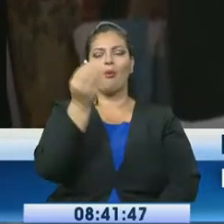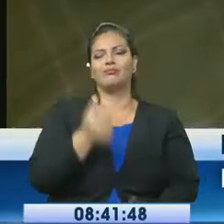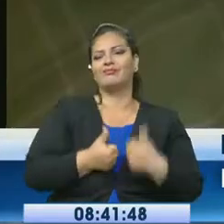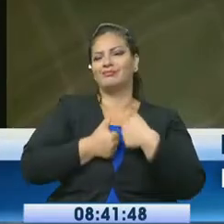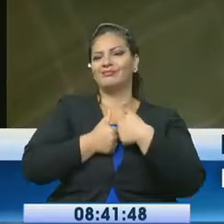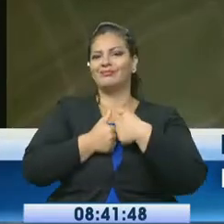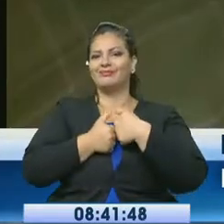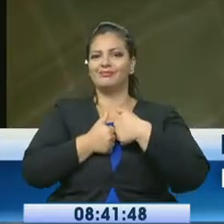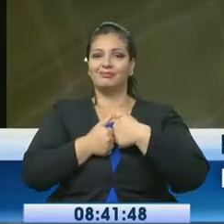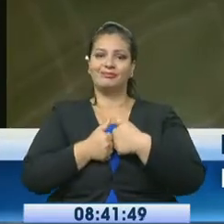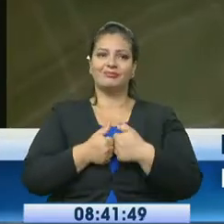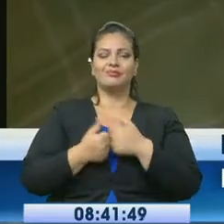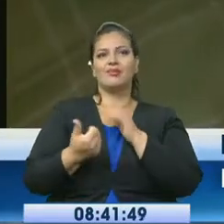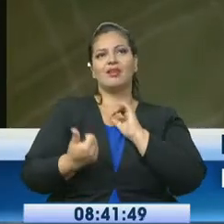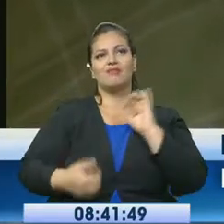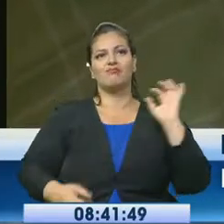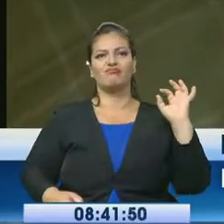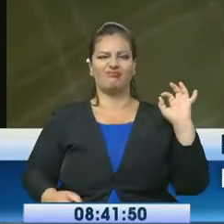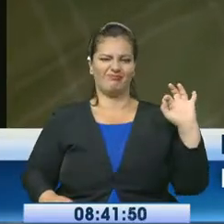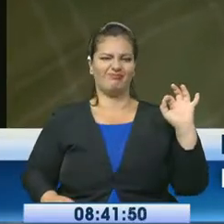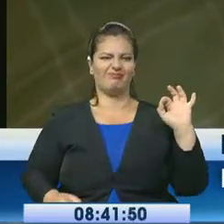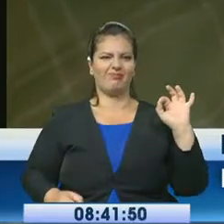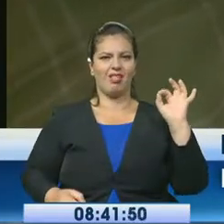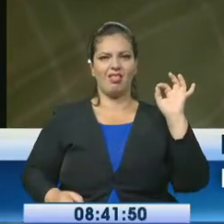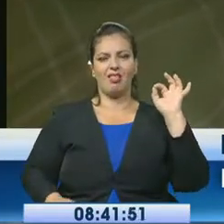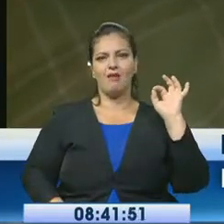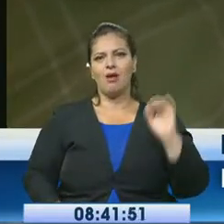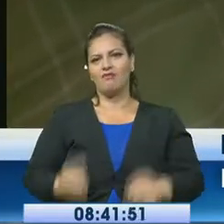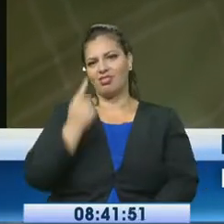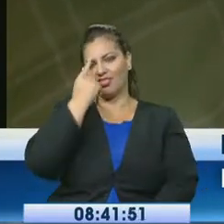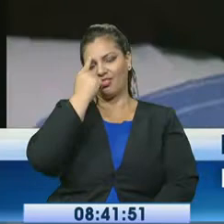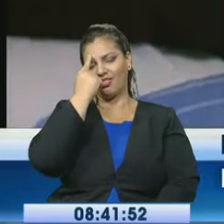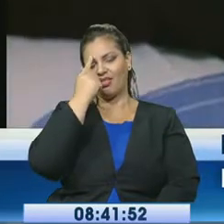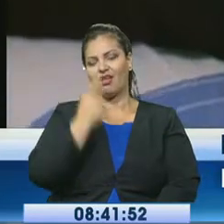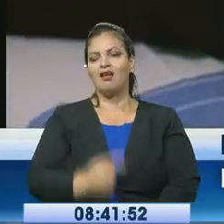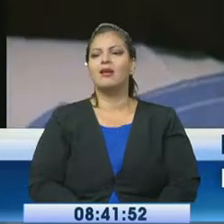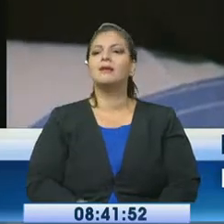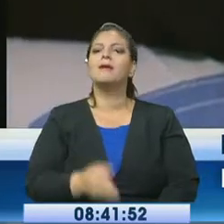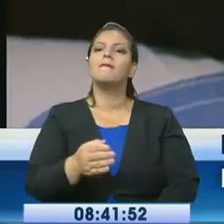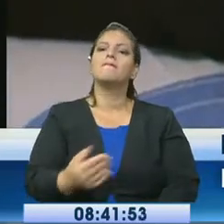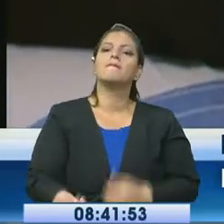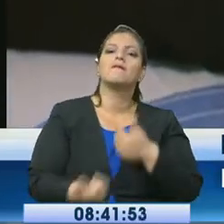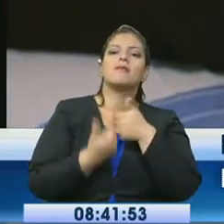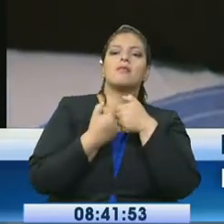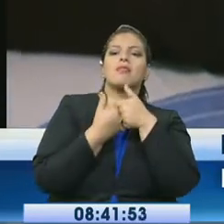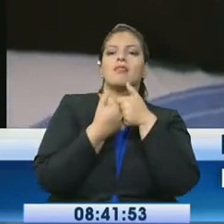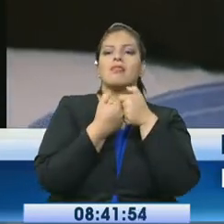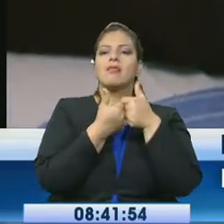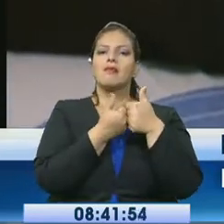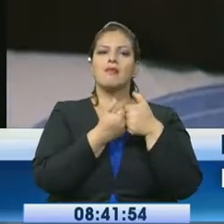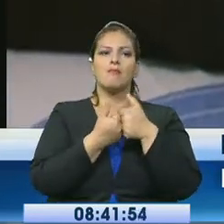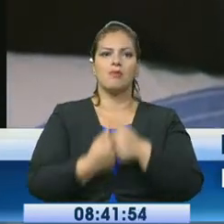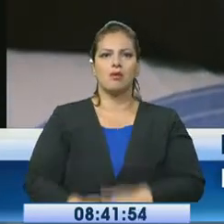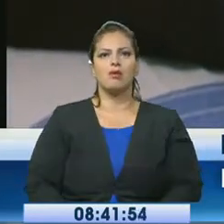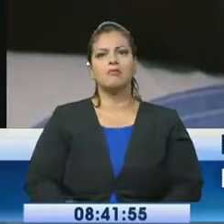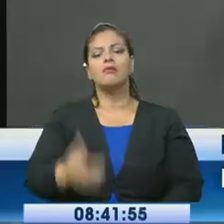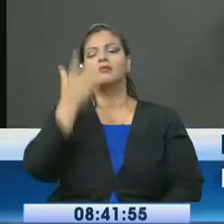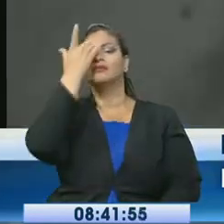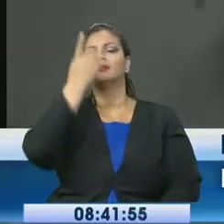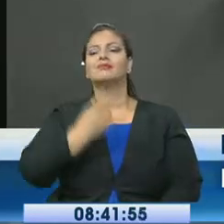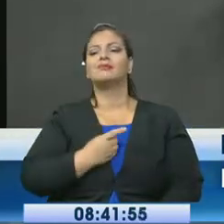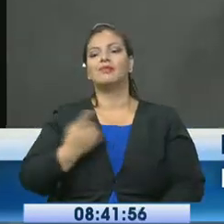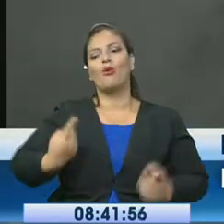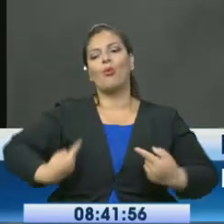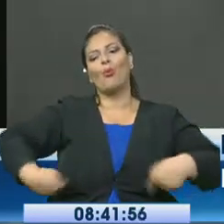departamento. Aprovechó que le ofrecieron un préstamo de $5,000. Llegó con el dinero a casa, lo escondió en el armario, pero al parecer su pareja